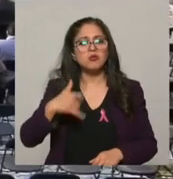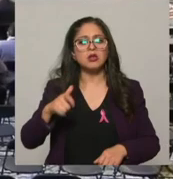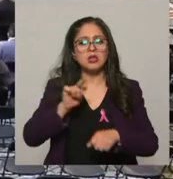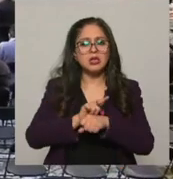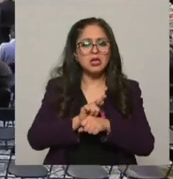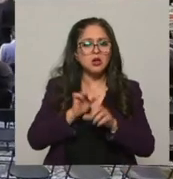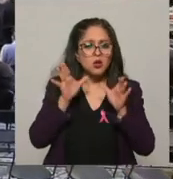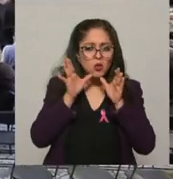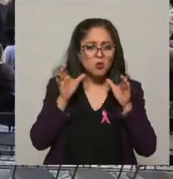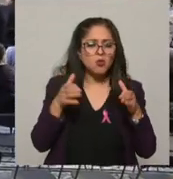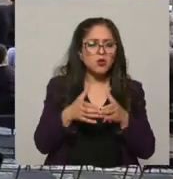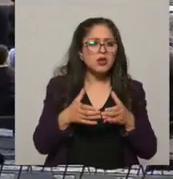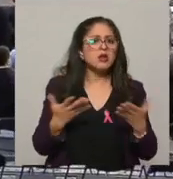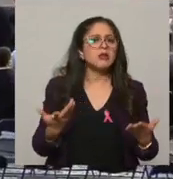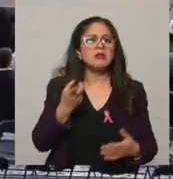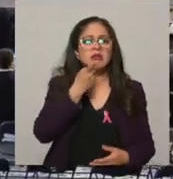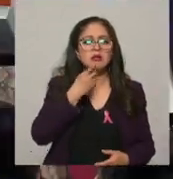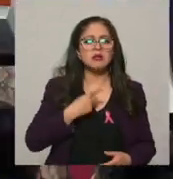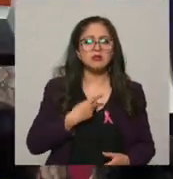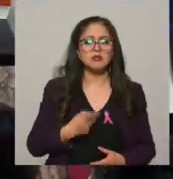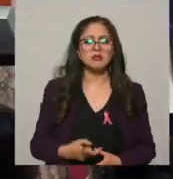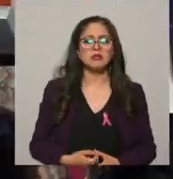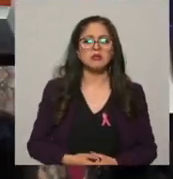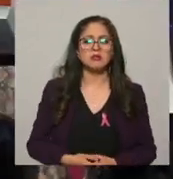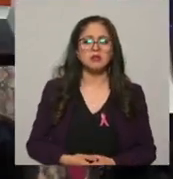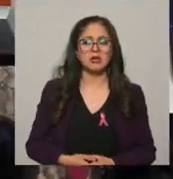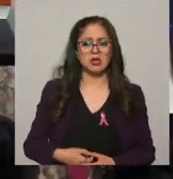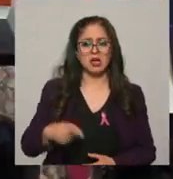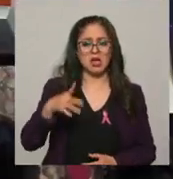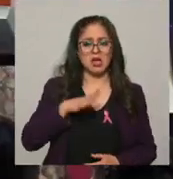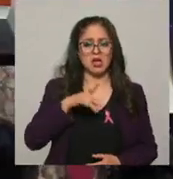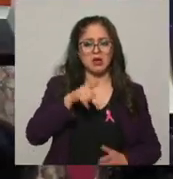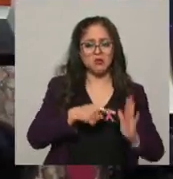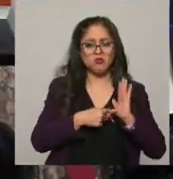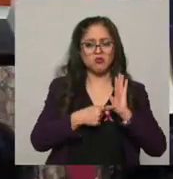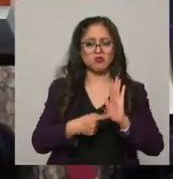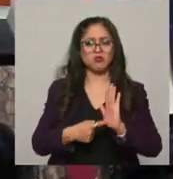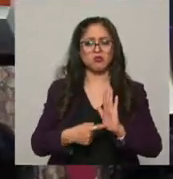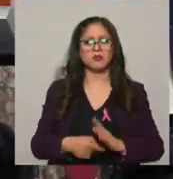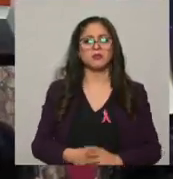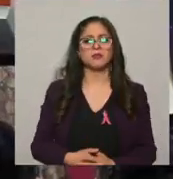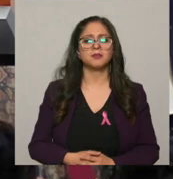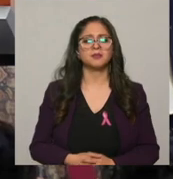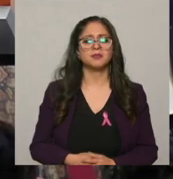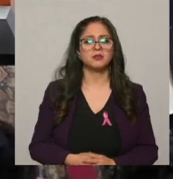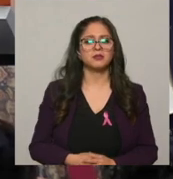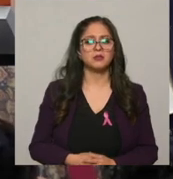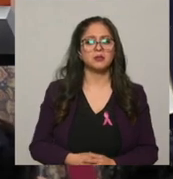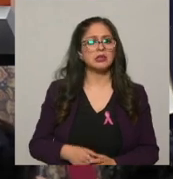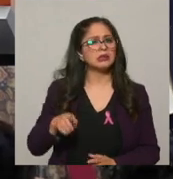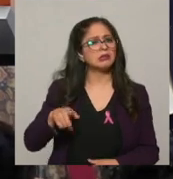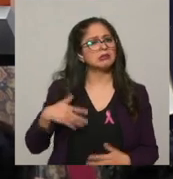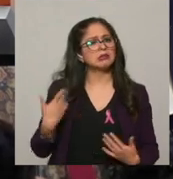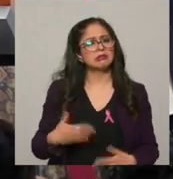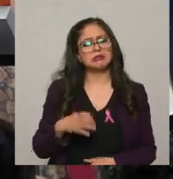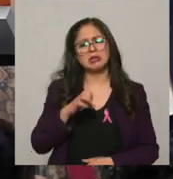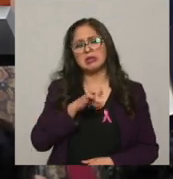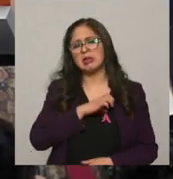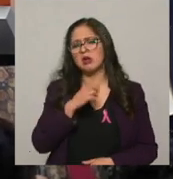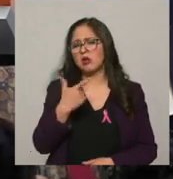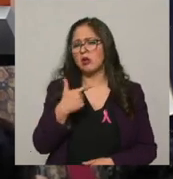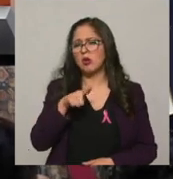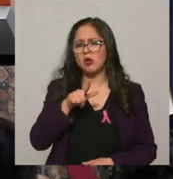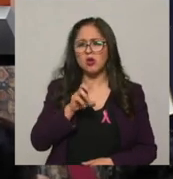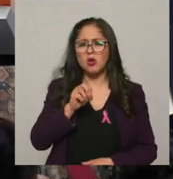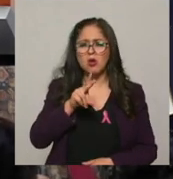comunidad gay. ¿Qué nos puedes decir al respecto? Mira, Gerardo, ahí tenemos las imágenes. La querida Gloria, que es interesantísimo